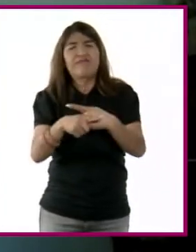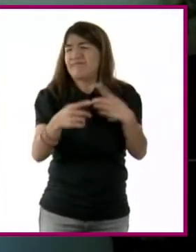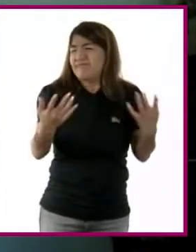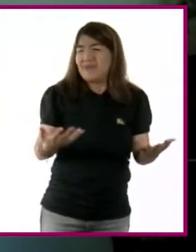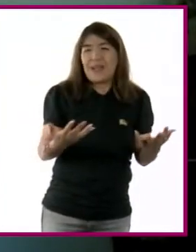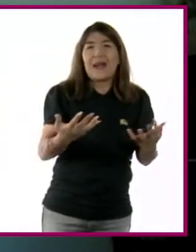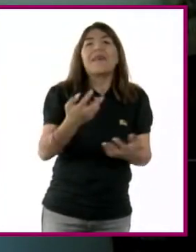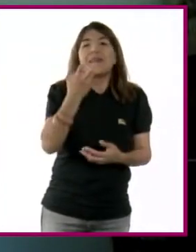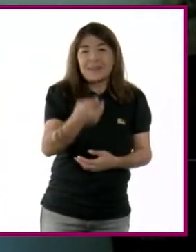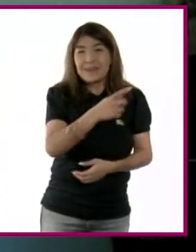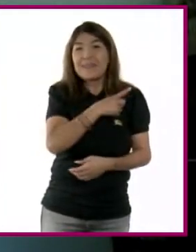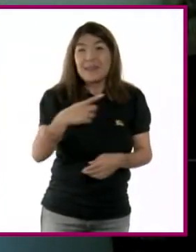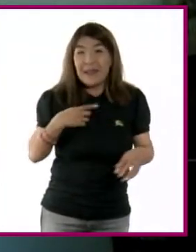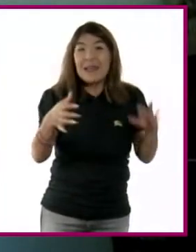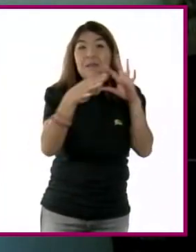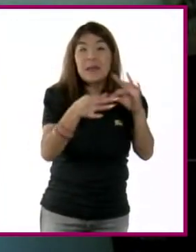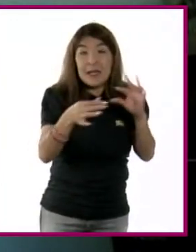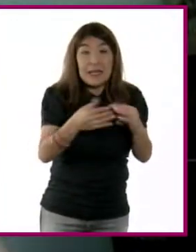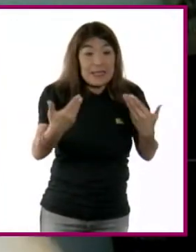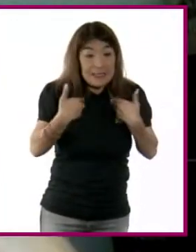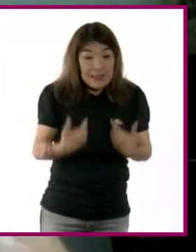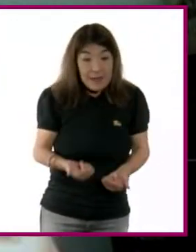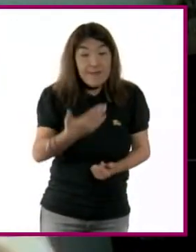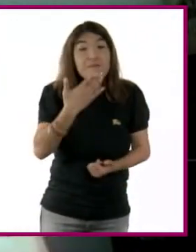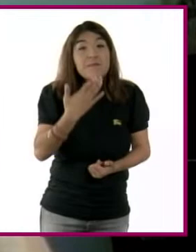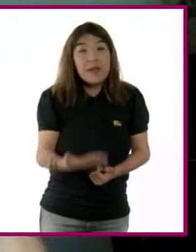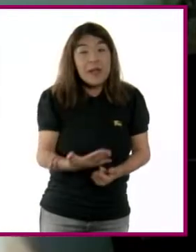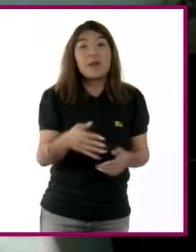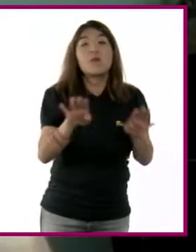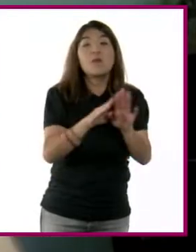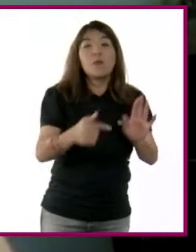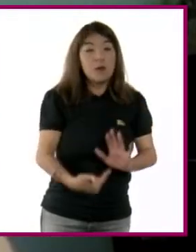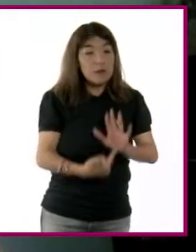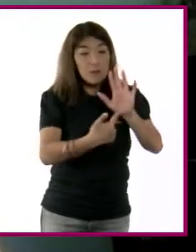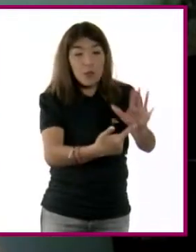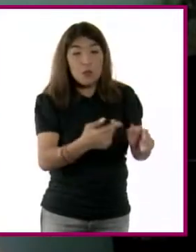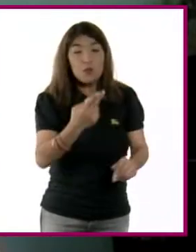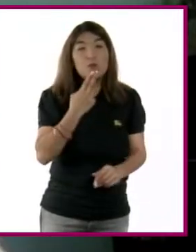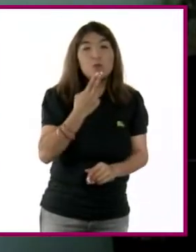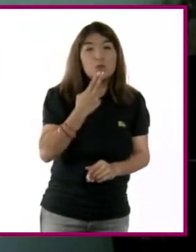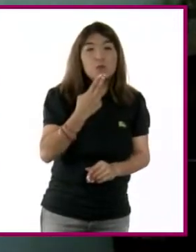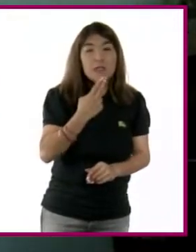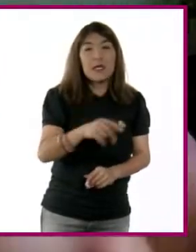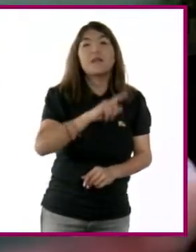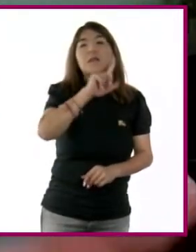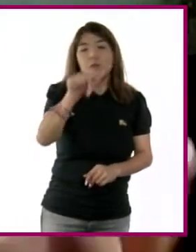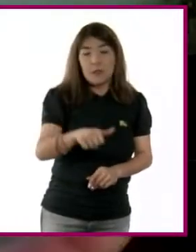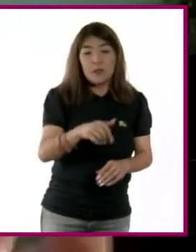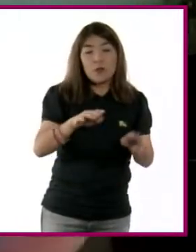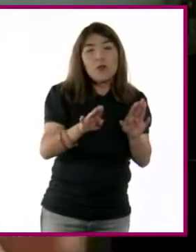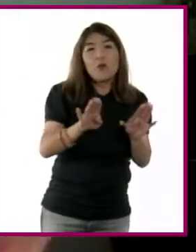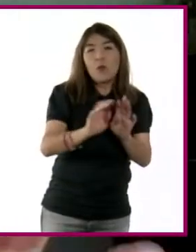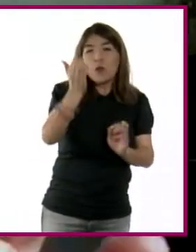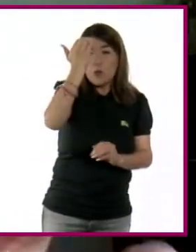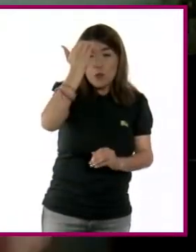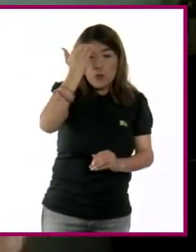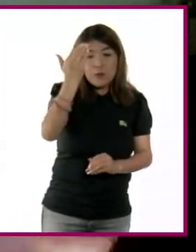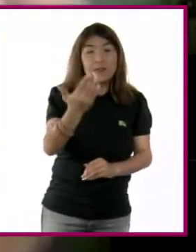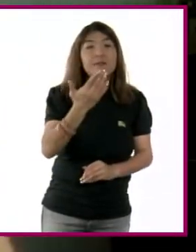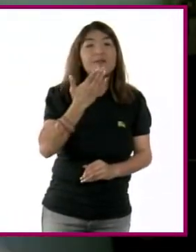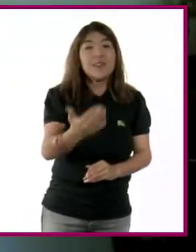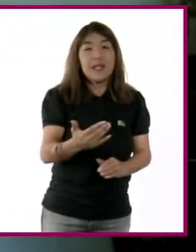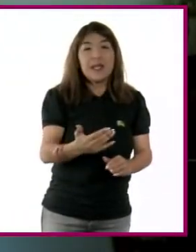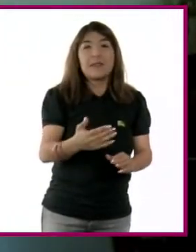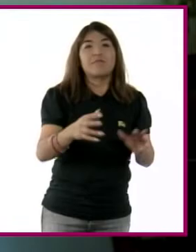dan los principios lógicos permite estructurar los argumentos que se utilizan para concluir y presentar el conocimiento generado